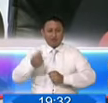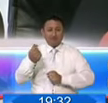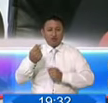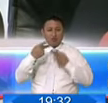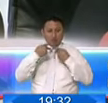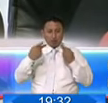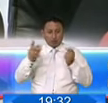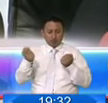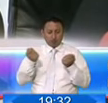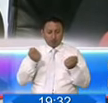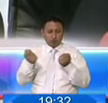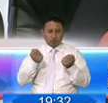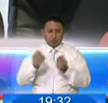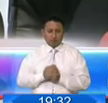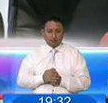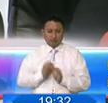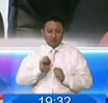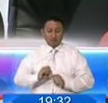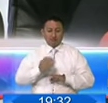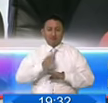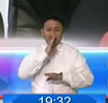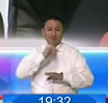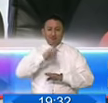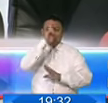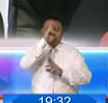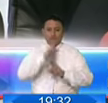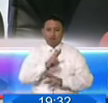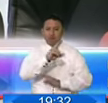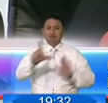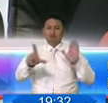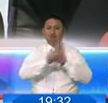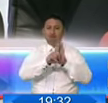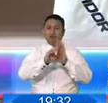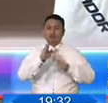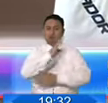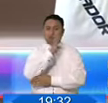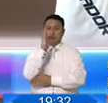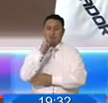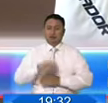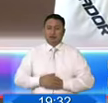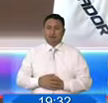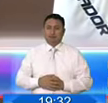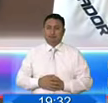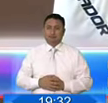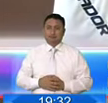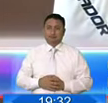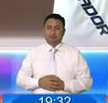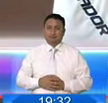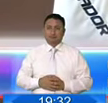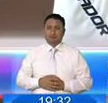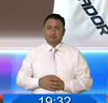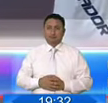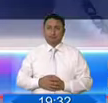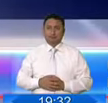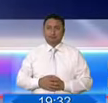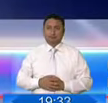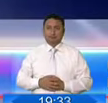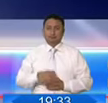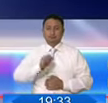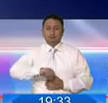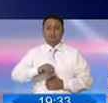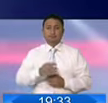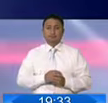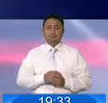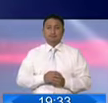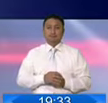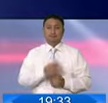fondos públicos bajo los principios de transparencia y honestidad adicionalmente se implementó el botón de denuncias a